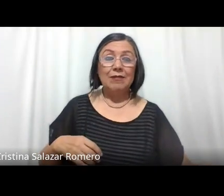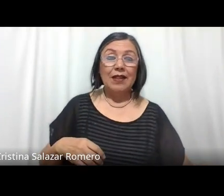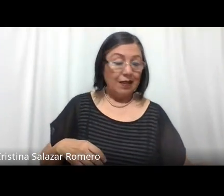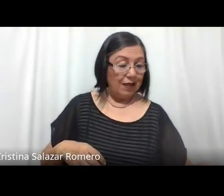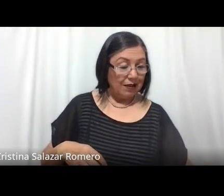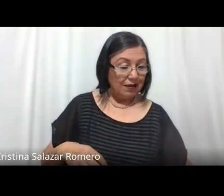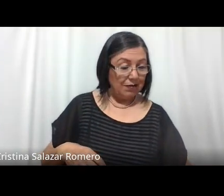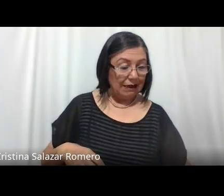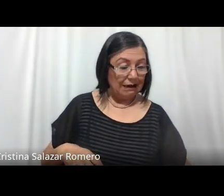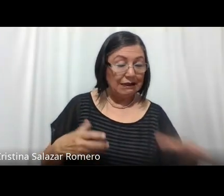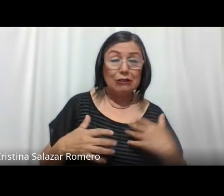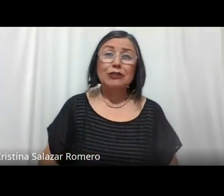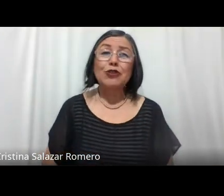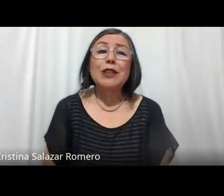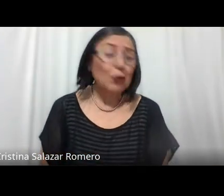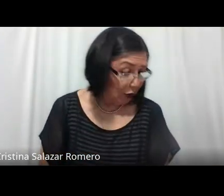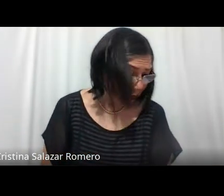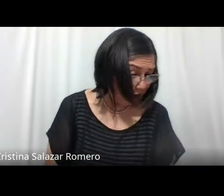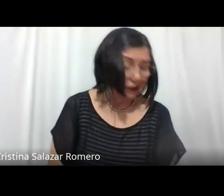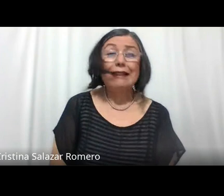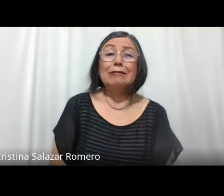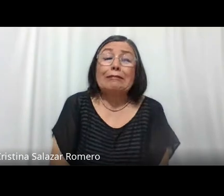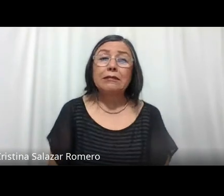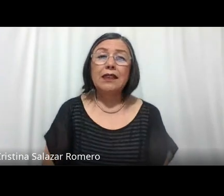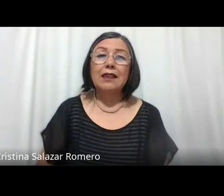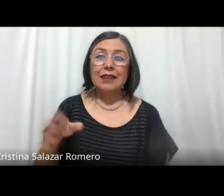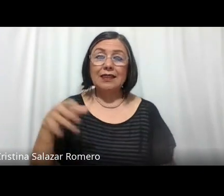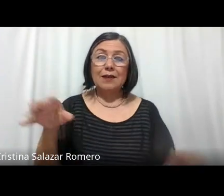a, me quedan ya más 8 minutos, 7.